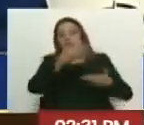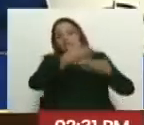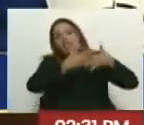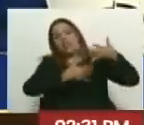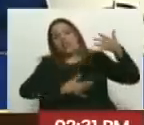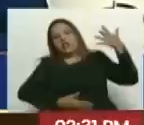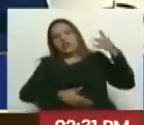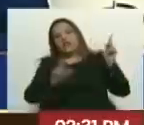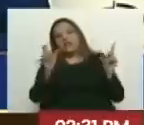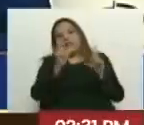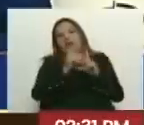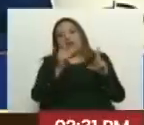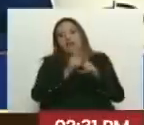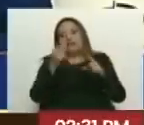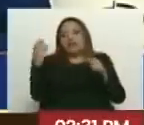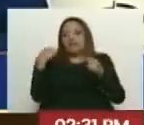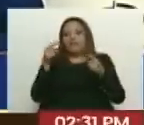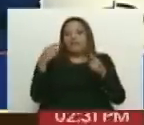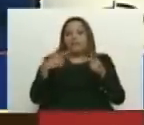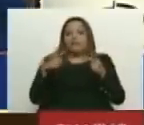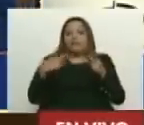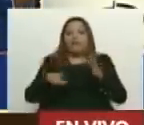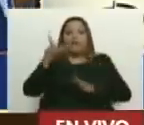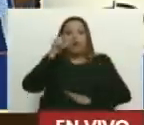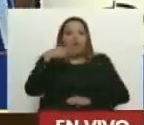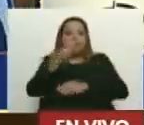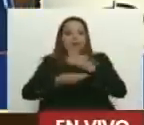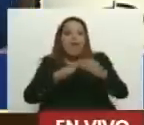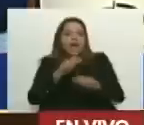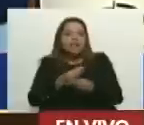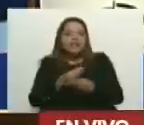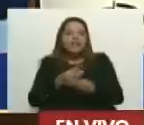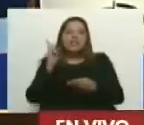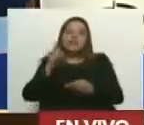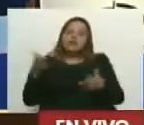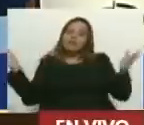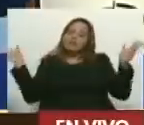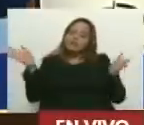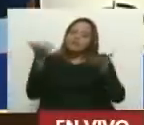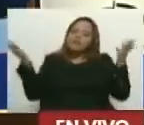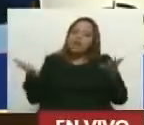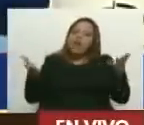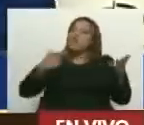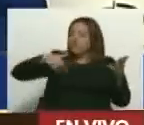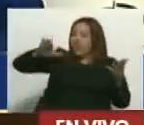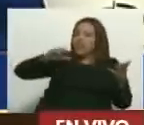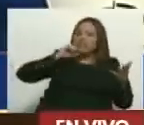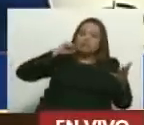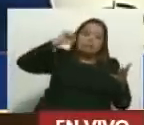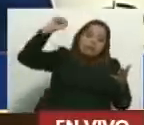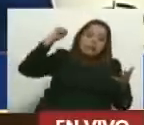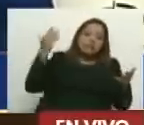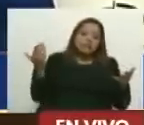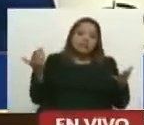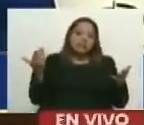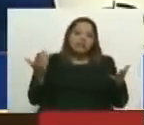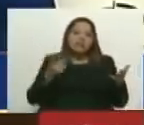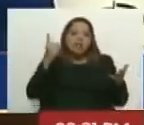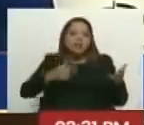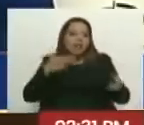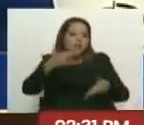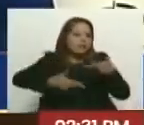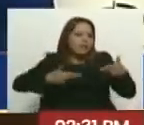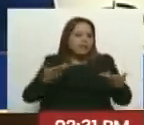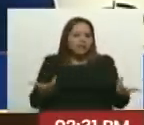de este sujeto que hace apología a la muerte, a la necrofilia, al crimen,